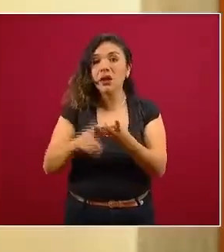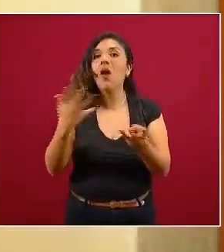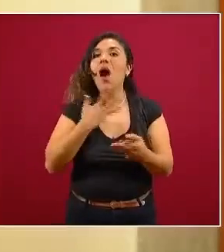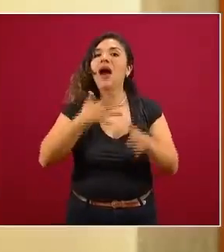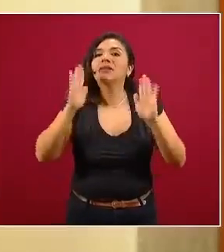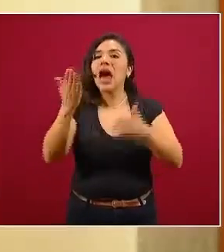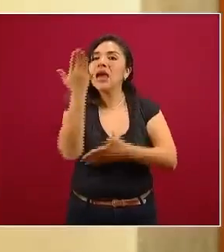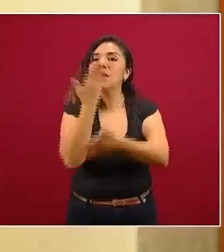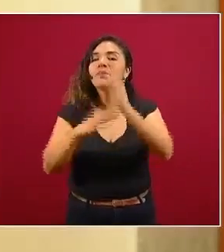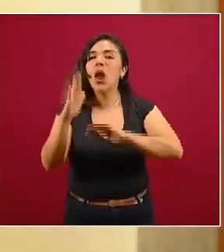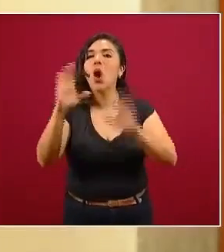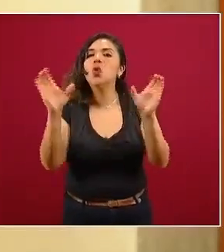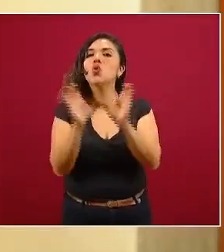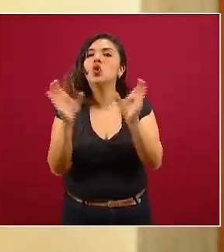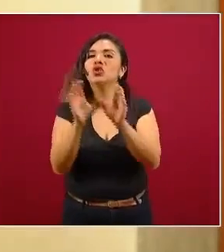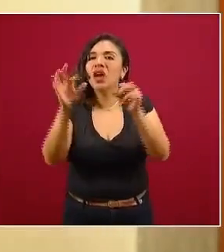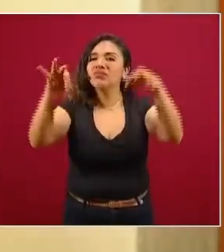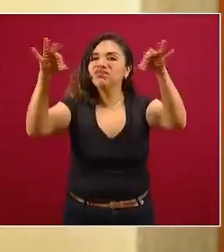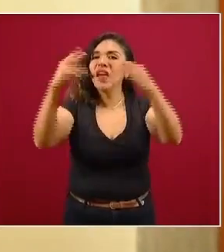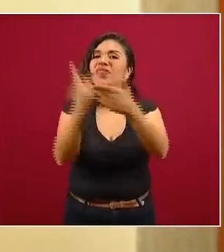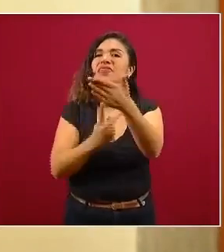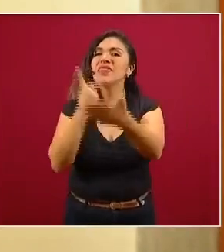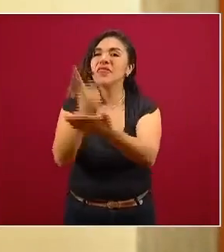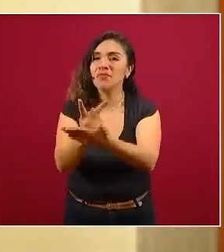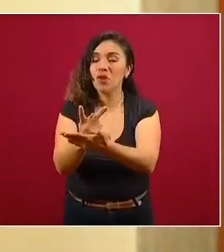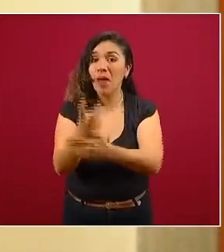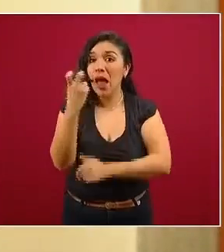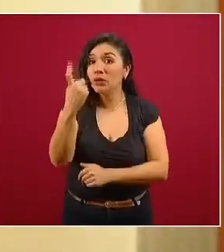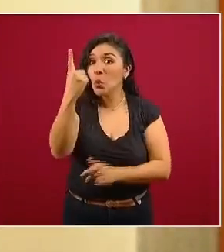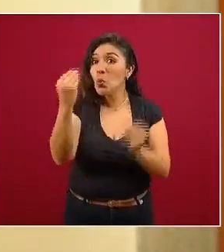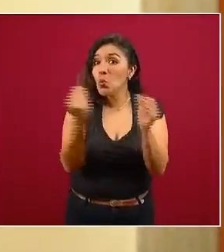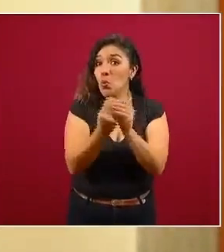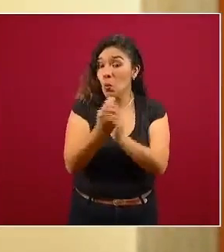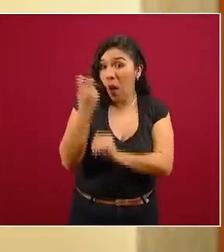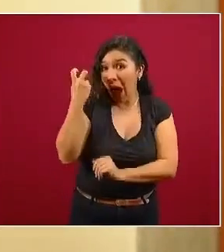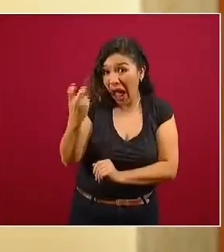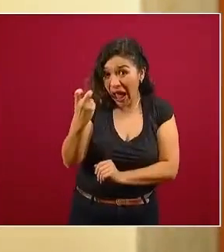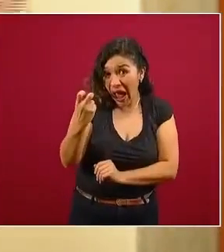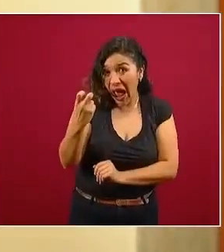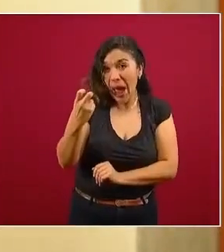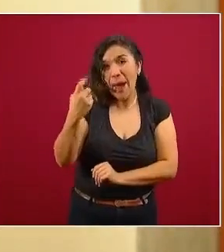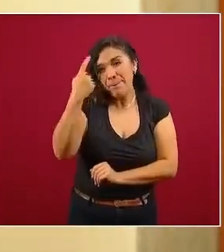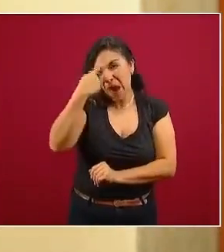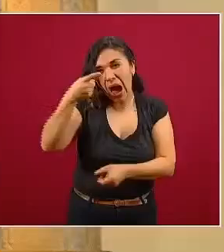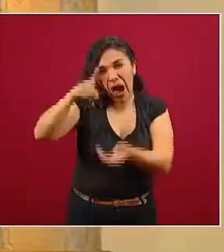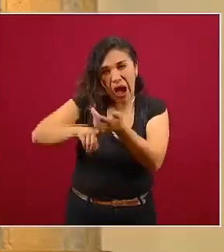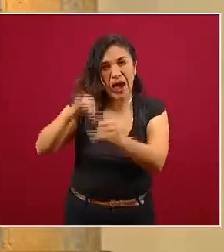imprimieron su constancia y su diploma. Para un curso de este tipo